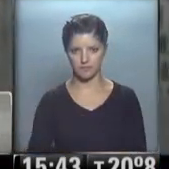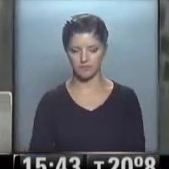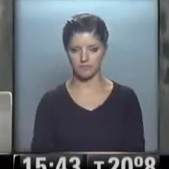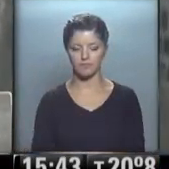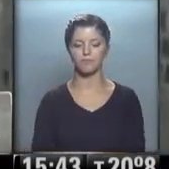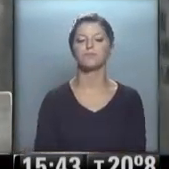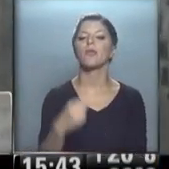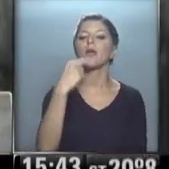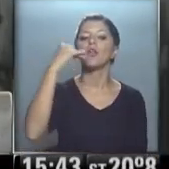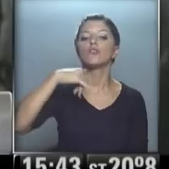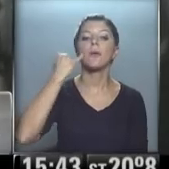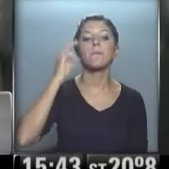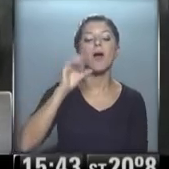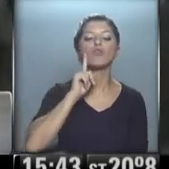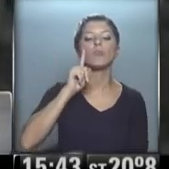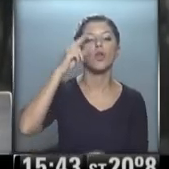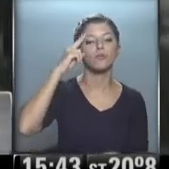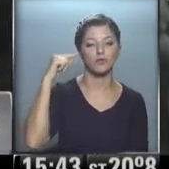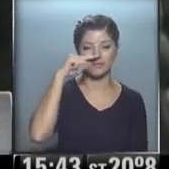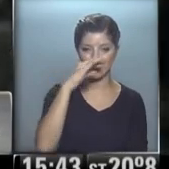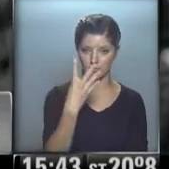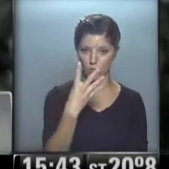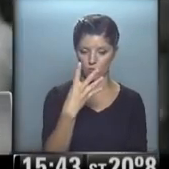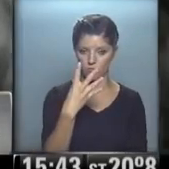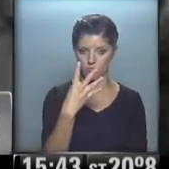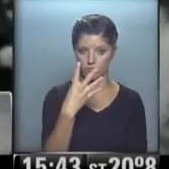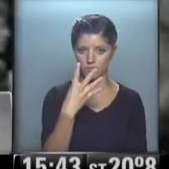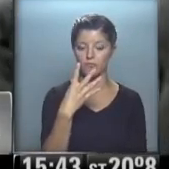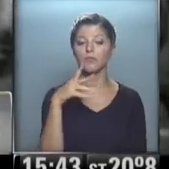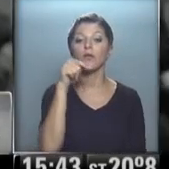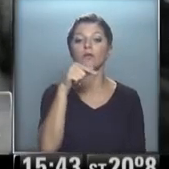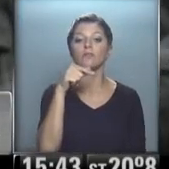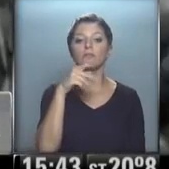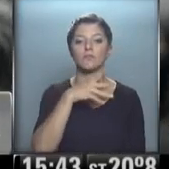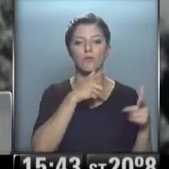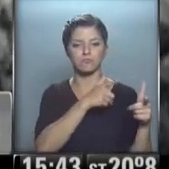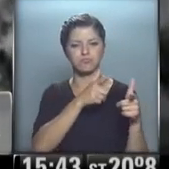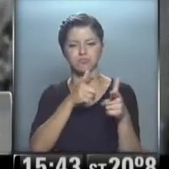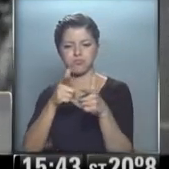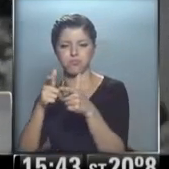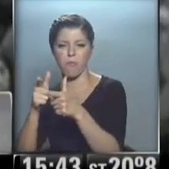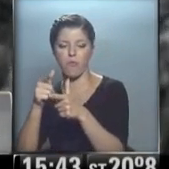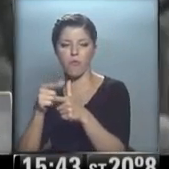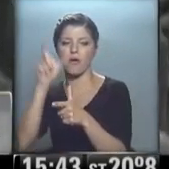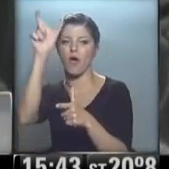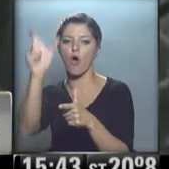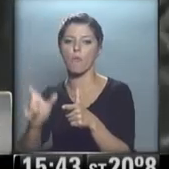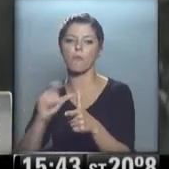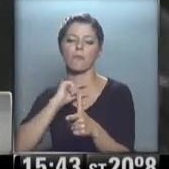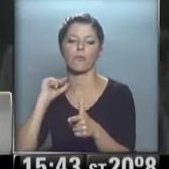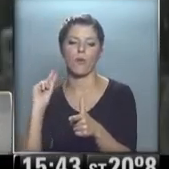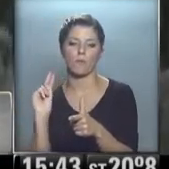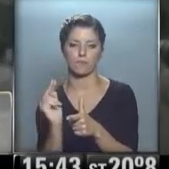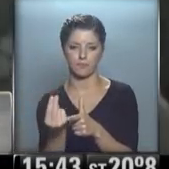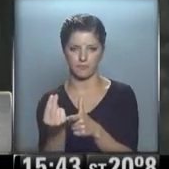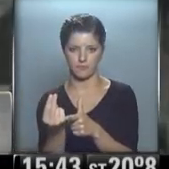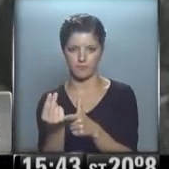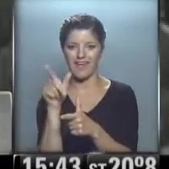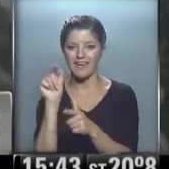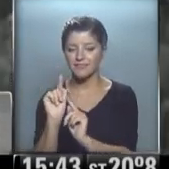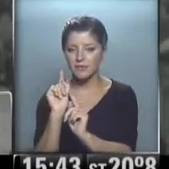El 11 de mayo de 1974, una ráfaga de ametralladora terminaba con la vida de un sacerdote que